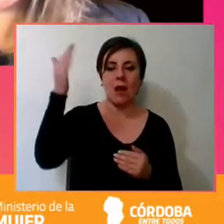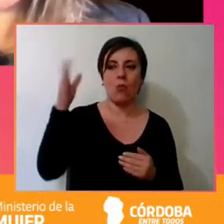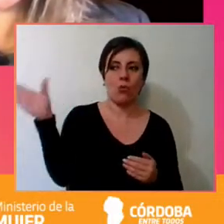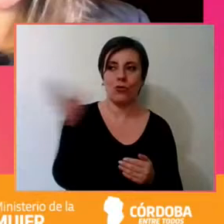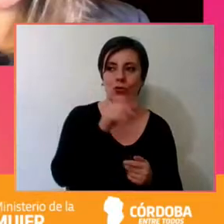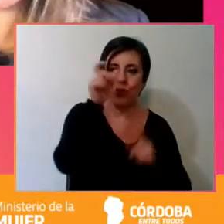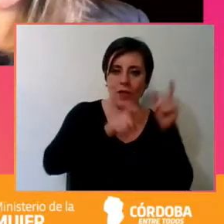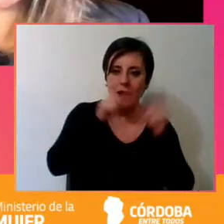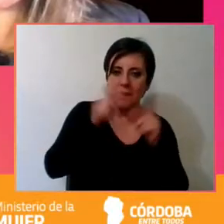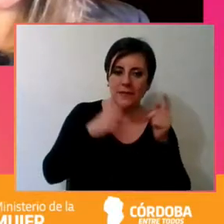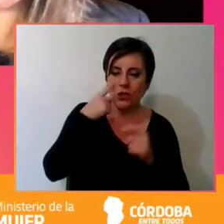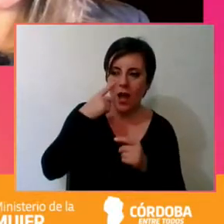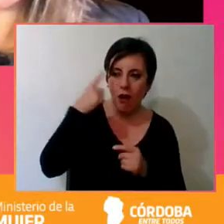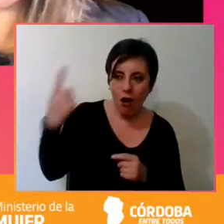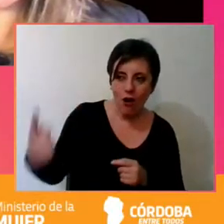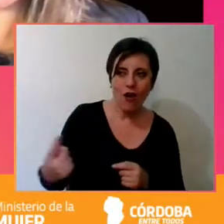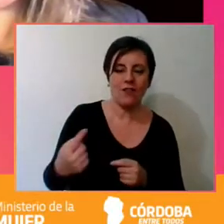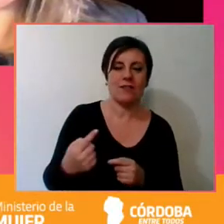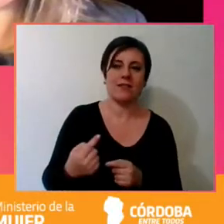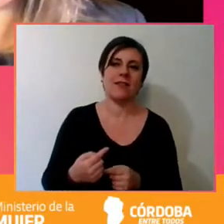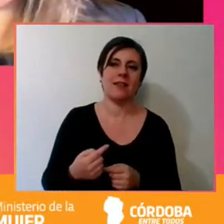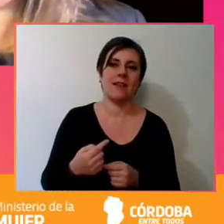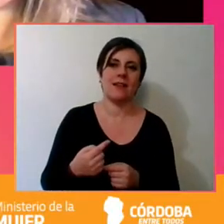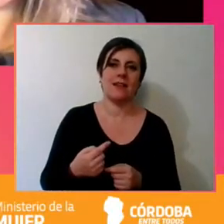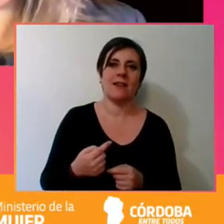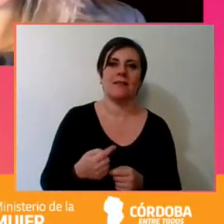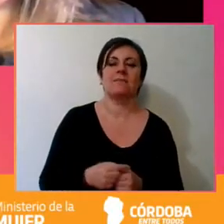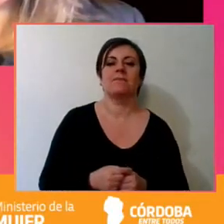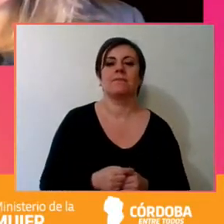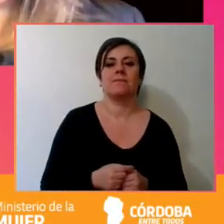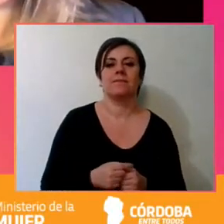que te conocen y que te vienen siguiendo todos estos años.